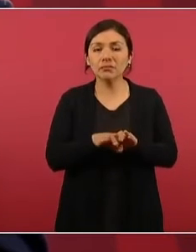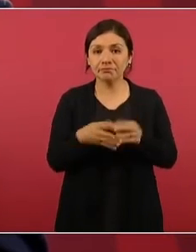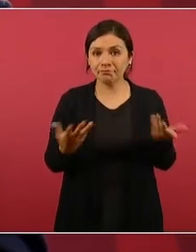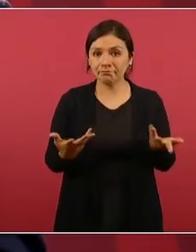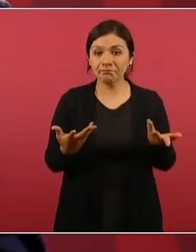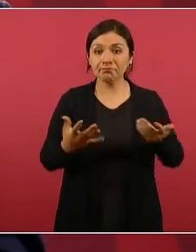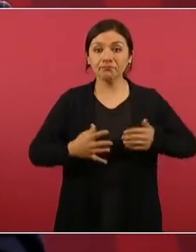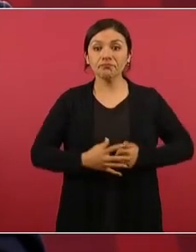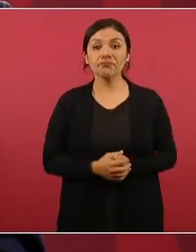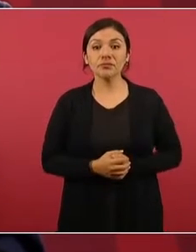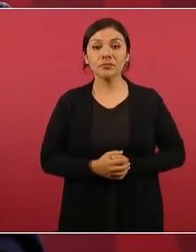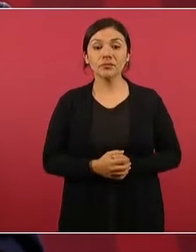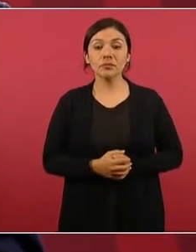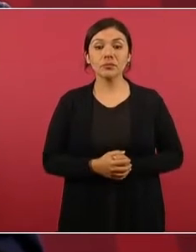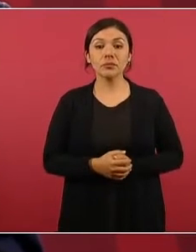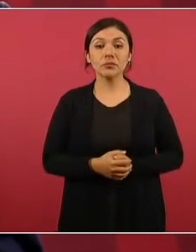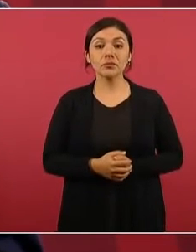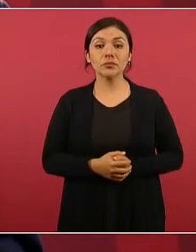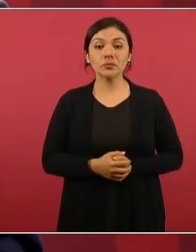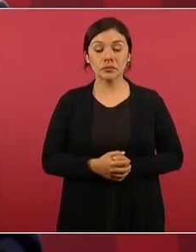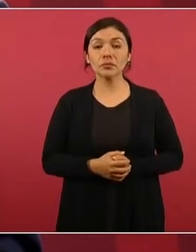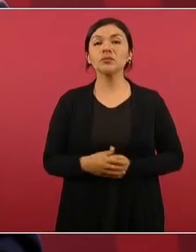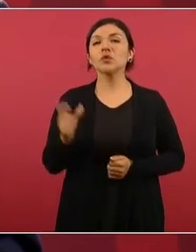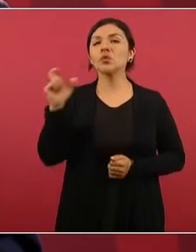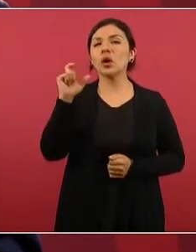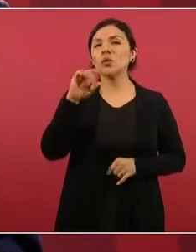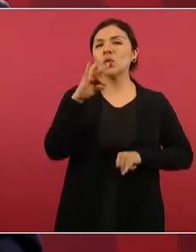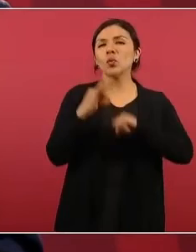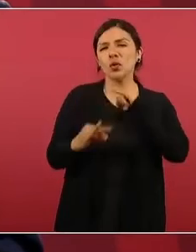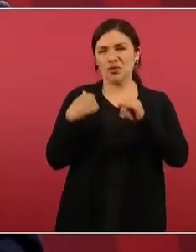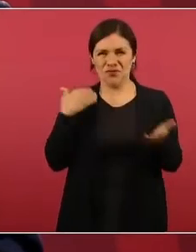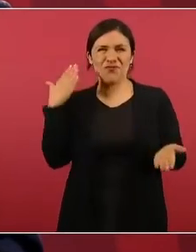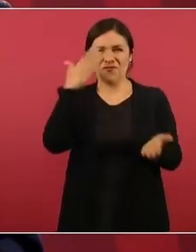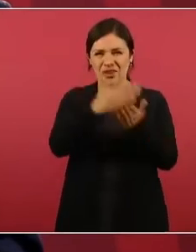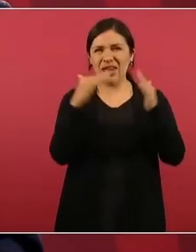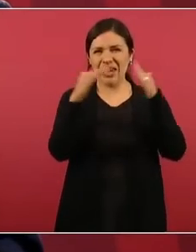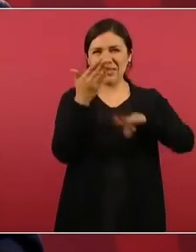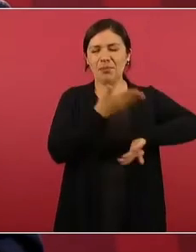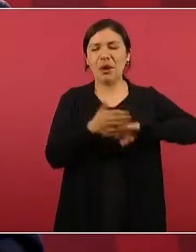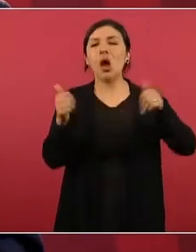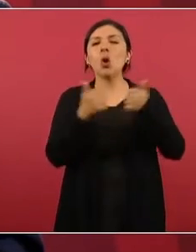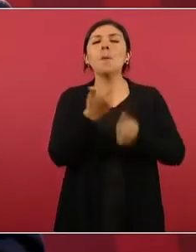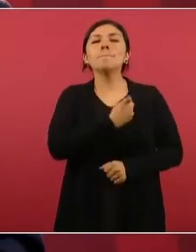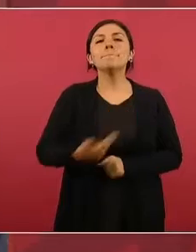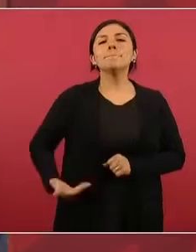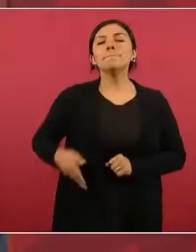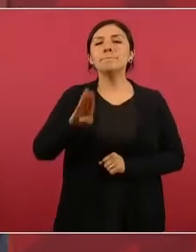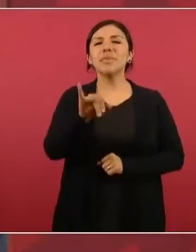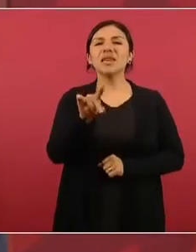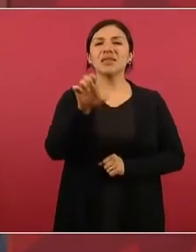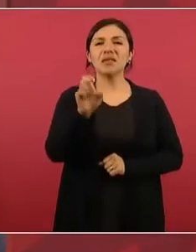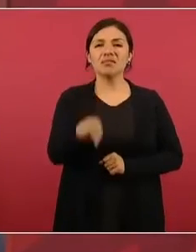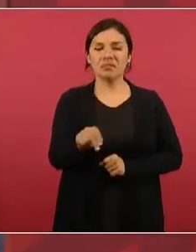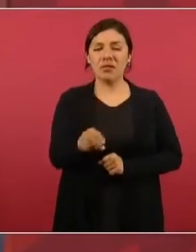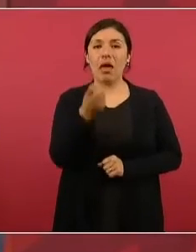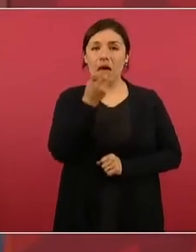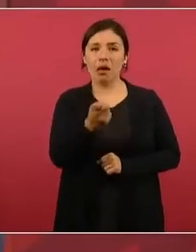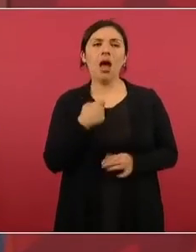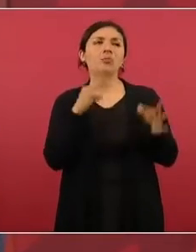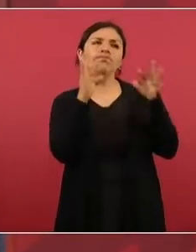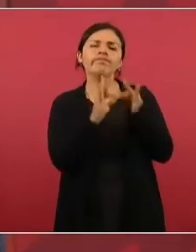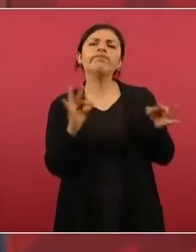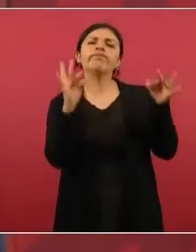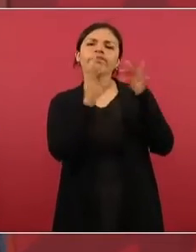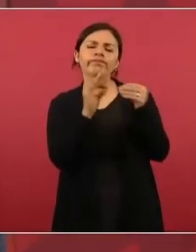Y la última vez que estuve en la Casa Blanca con el presidente Biden, ahí hablamos